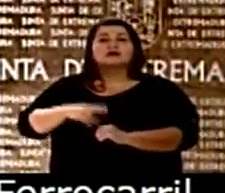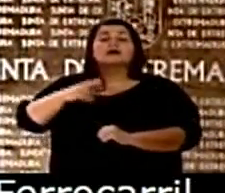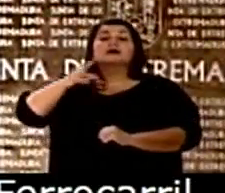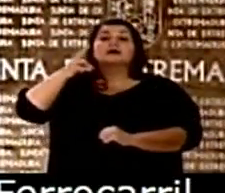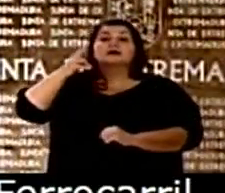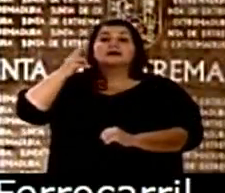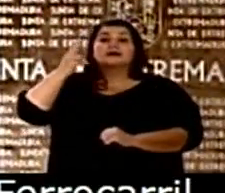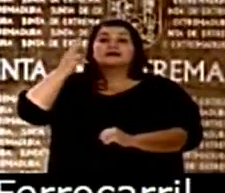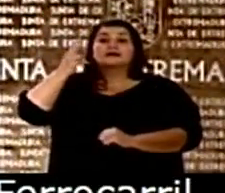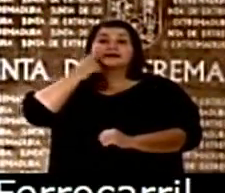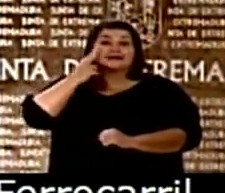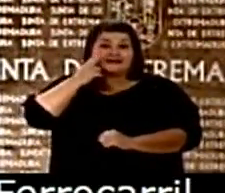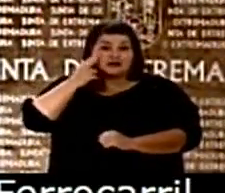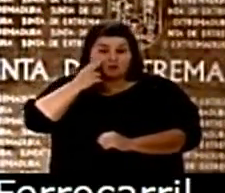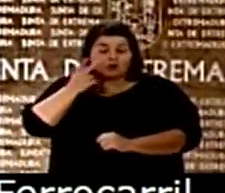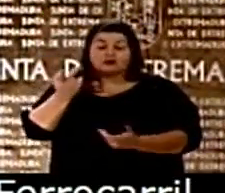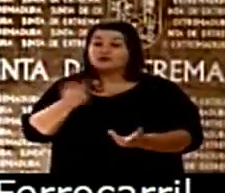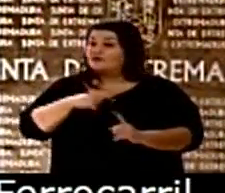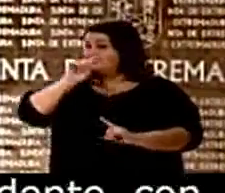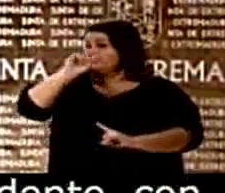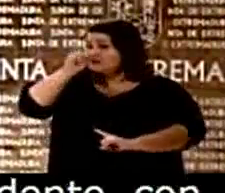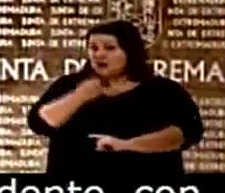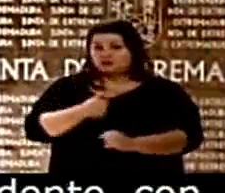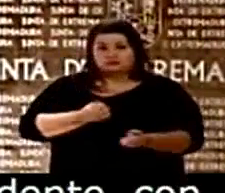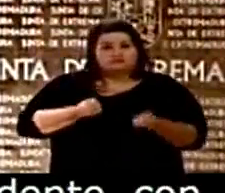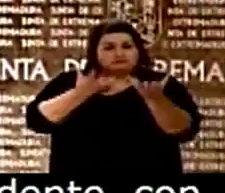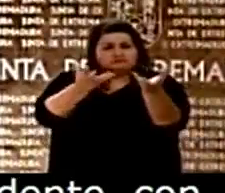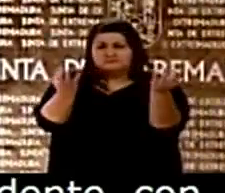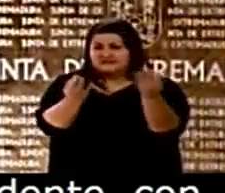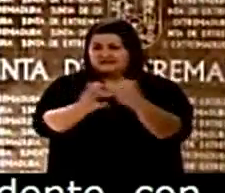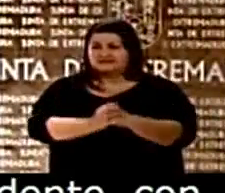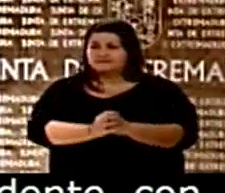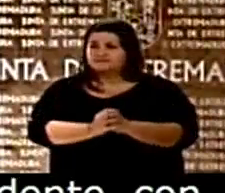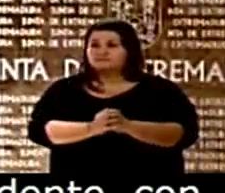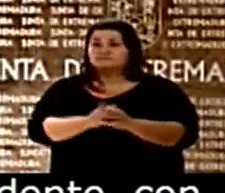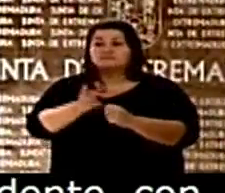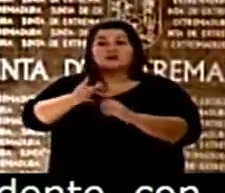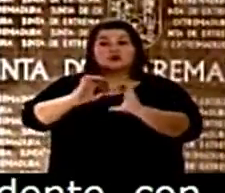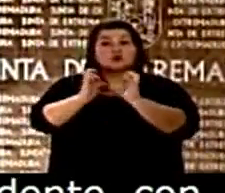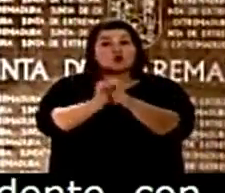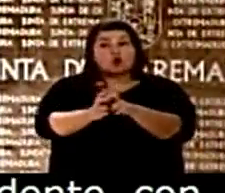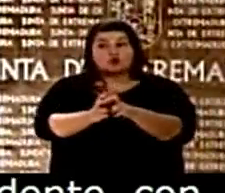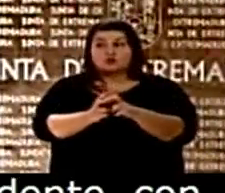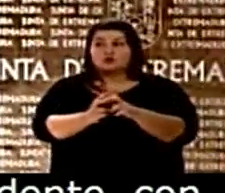Guillermo. Y bueno, lo primero que tengo que decir es que la reunión